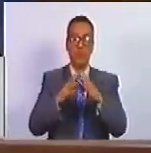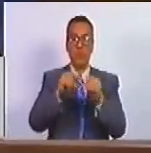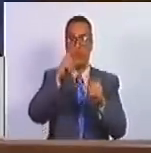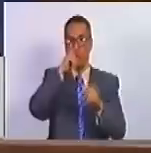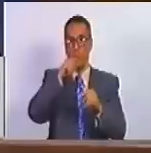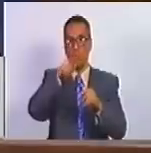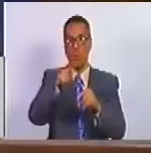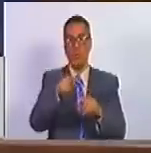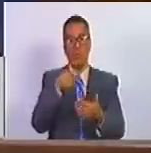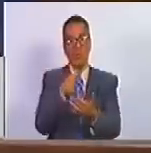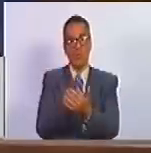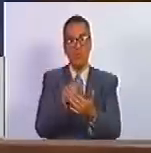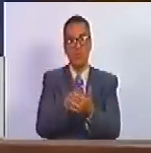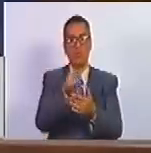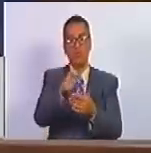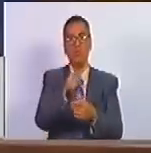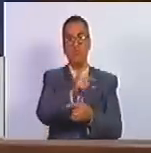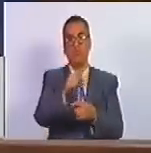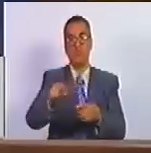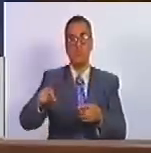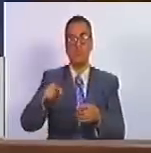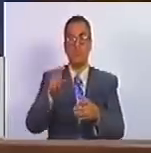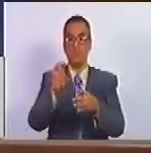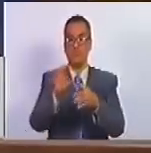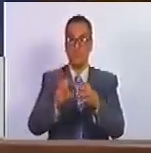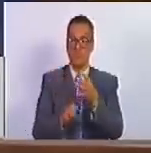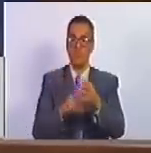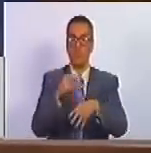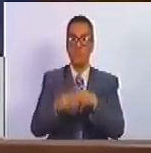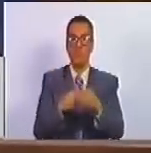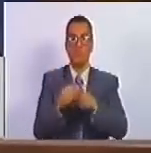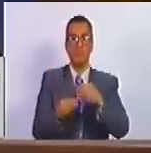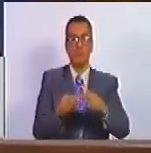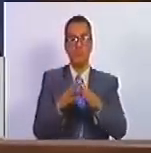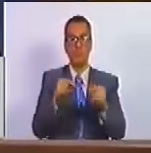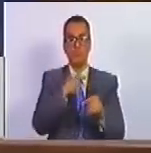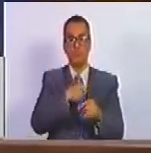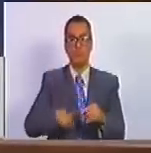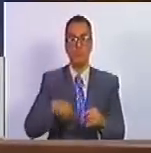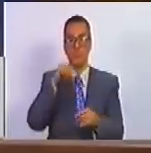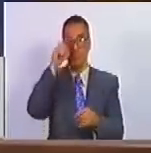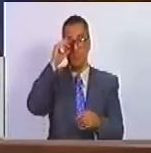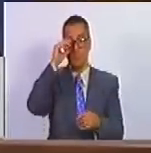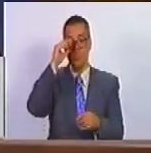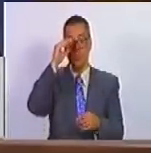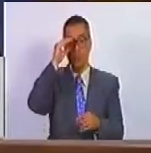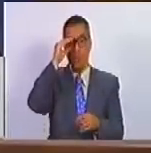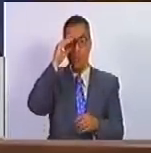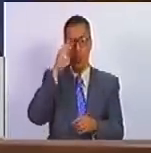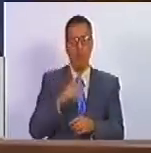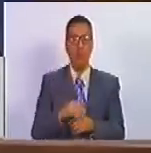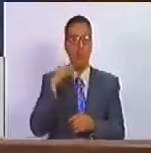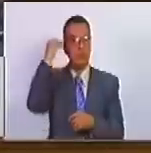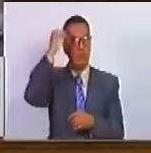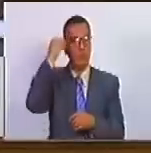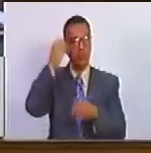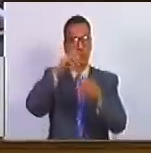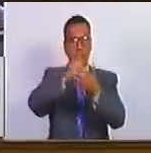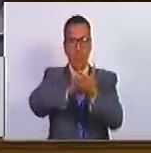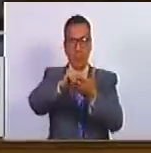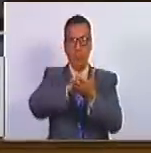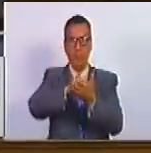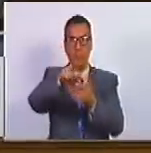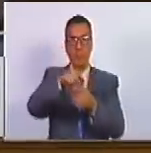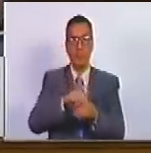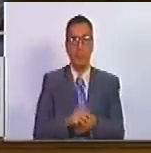del contribuyente y demás características aplicables. Es todo, ciudadano presidente. En consideración el artículo.